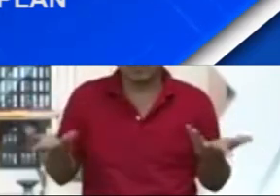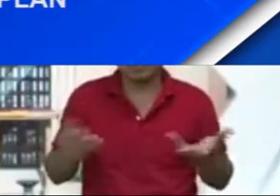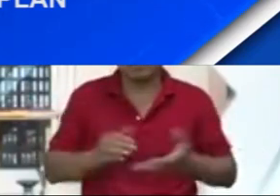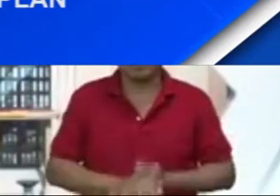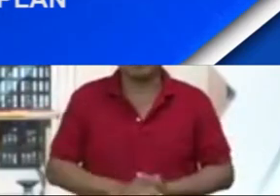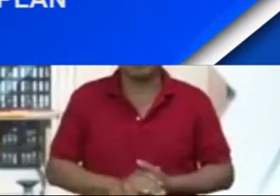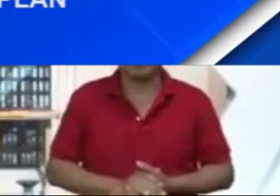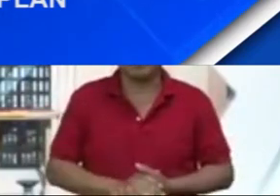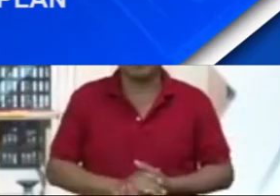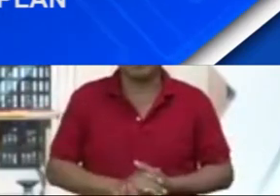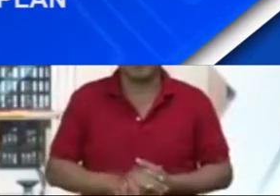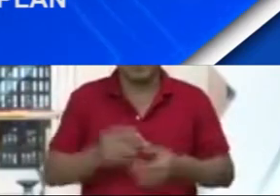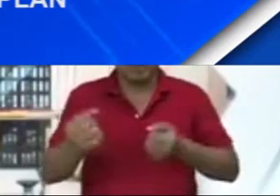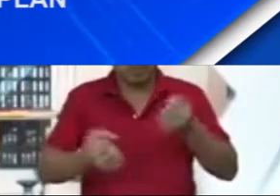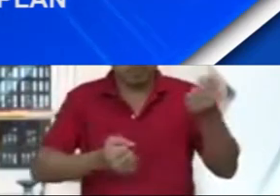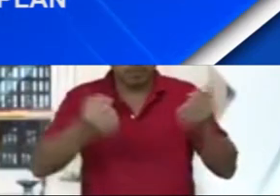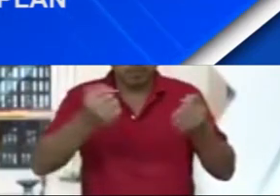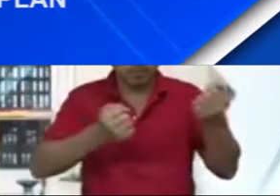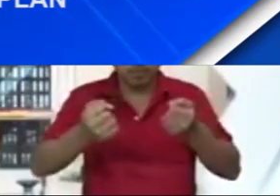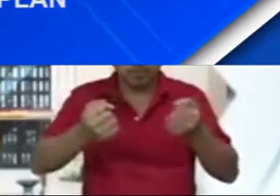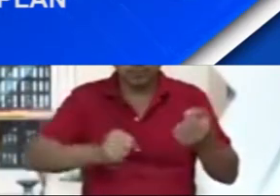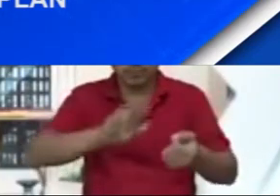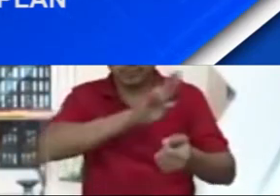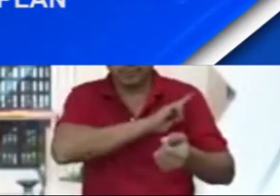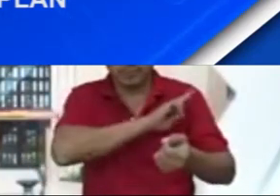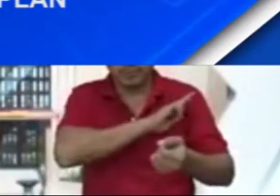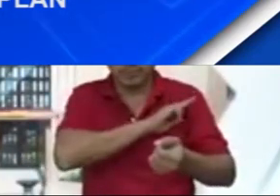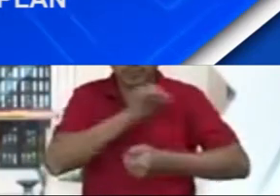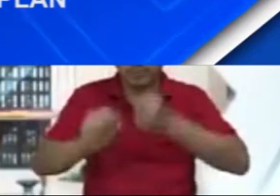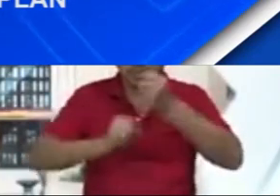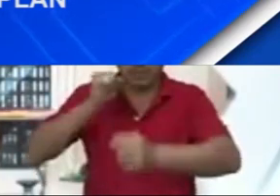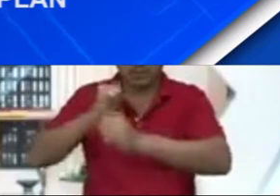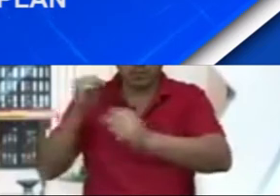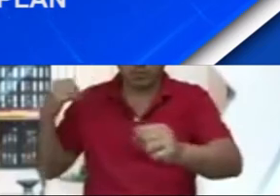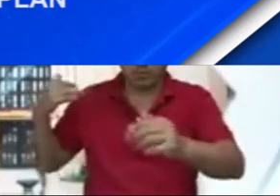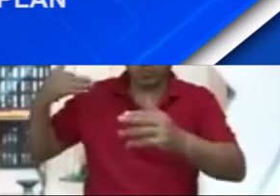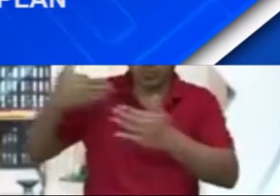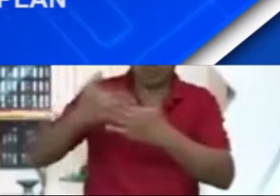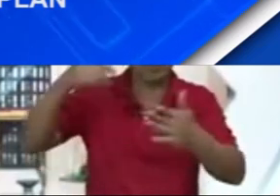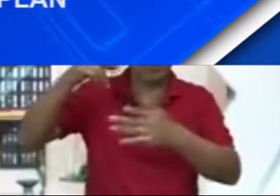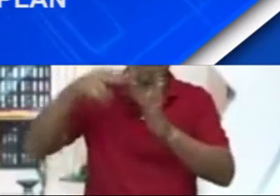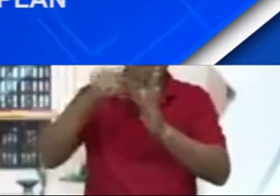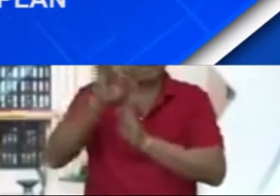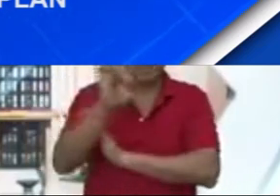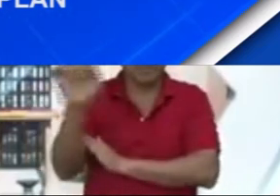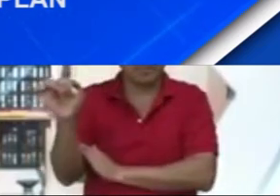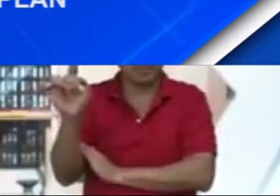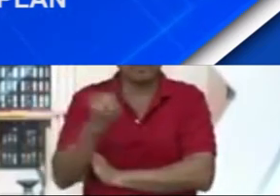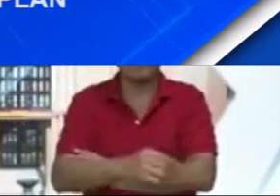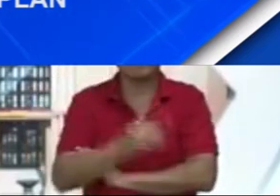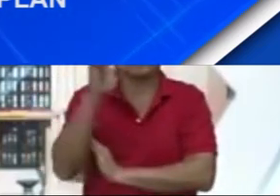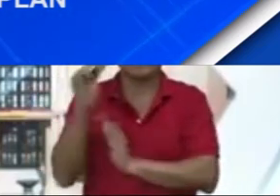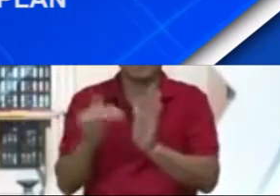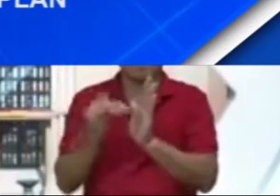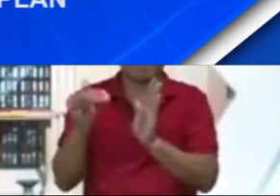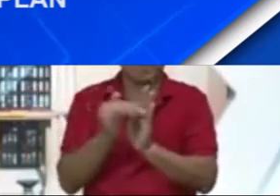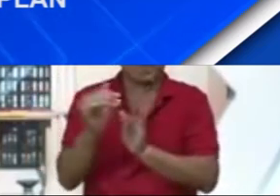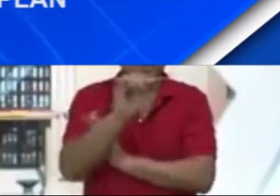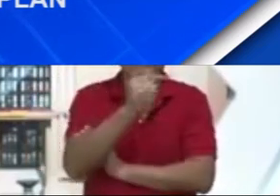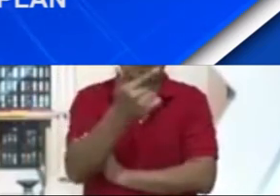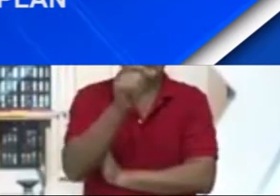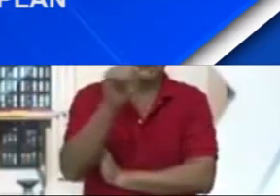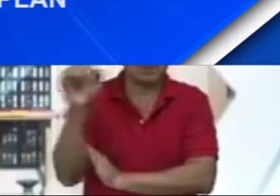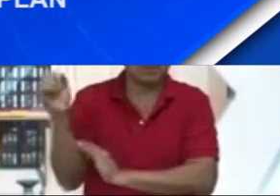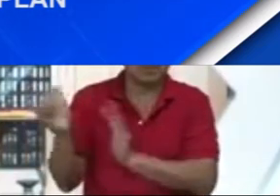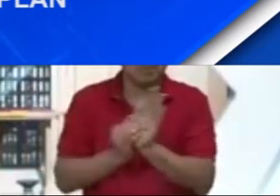de vehículos que hay hasta el año 2021. Cerramos con